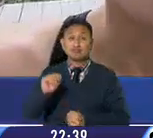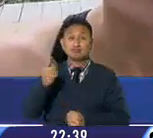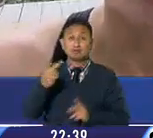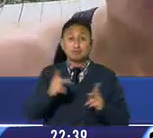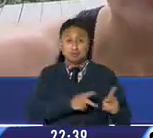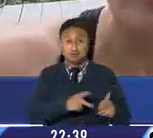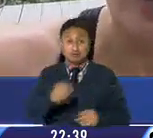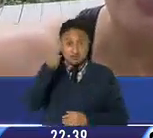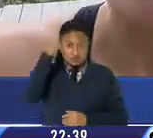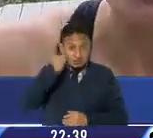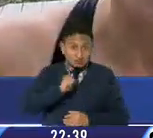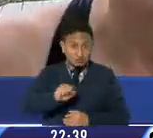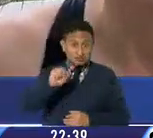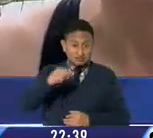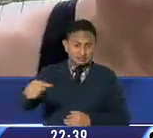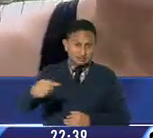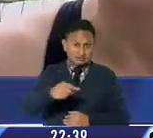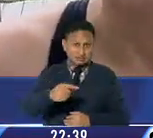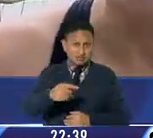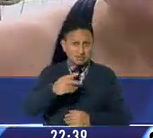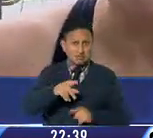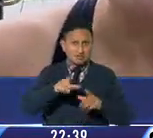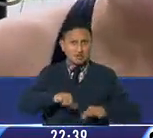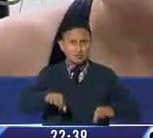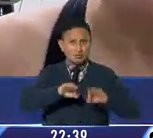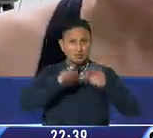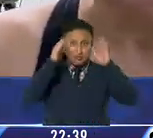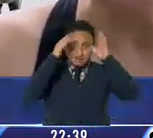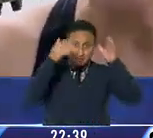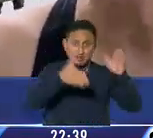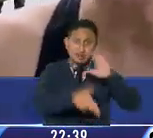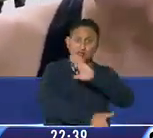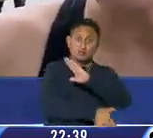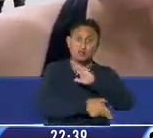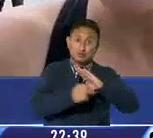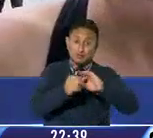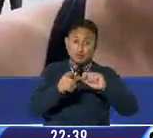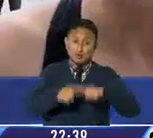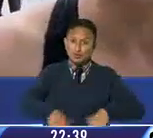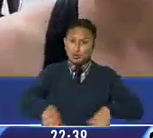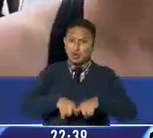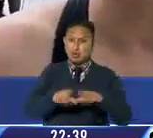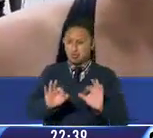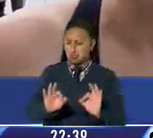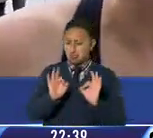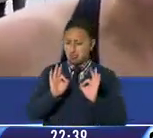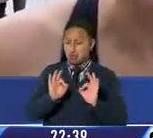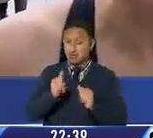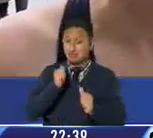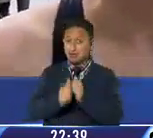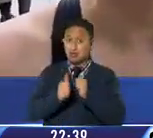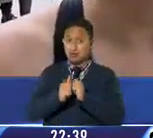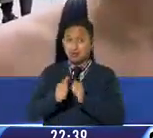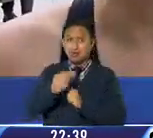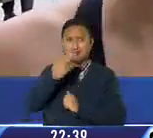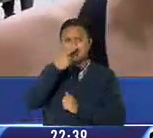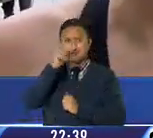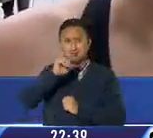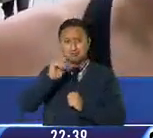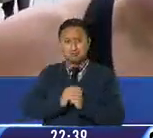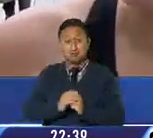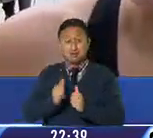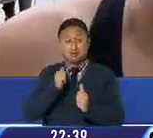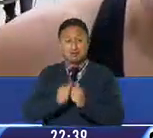en cuenta la Amazonía. En este caso, nuestra provincia de Pastaza, tenemos lugares únicos, tenemos deportes de aventura, tenemos deportes de